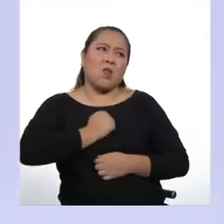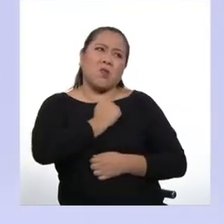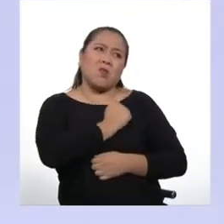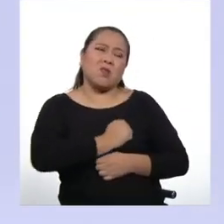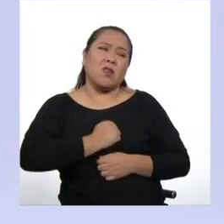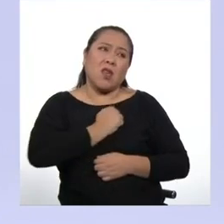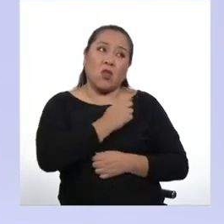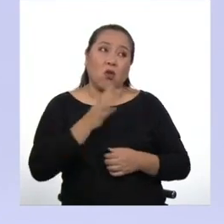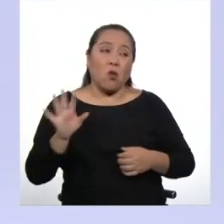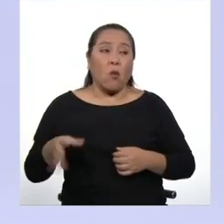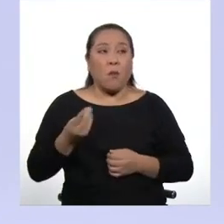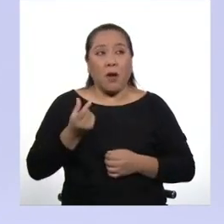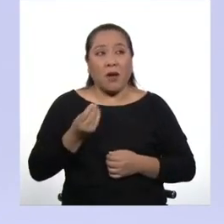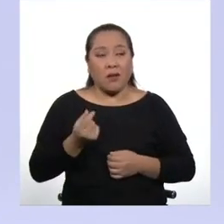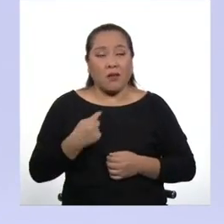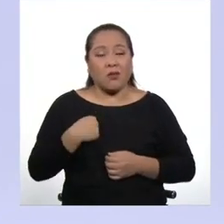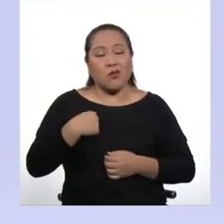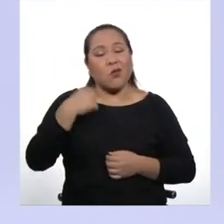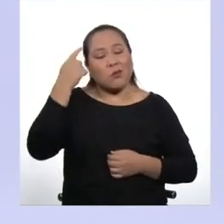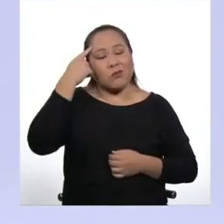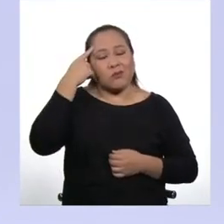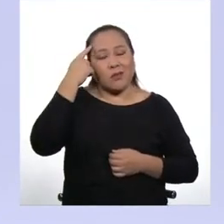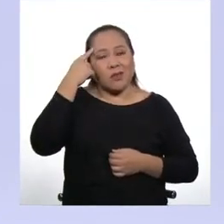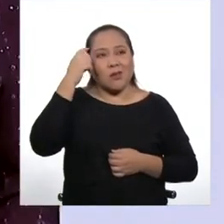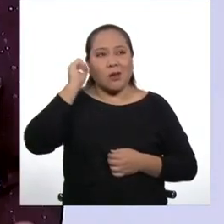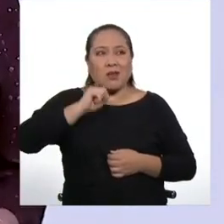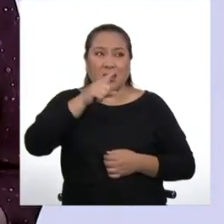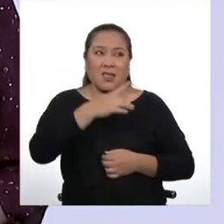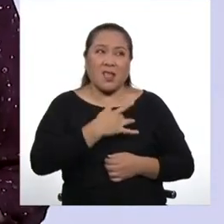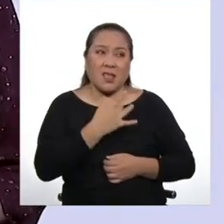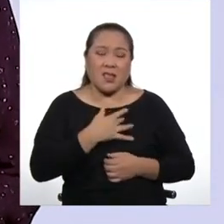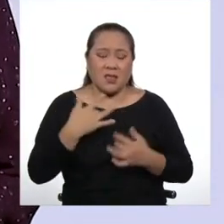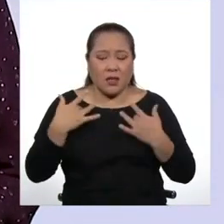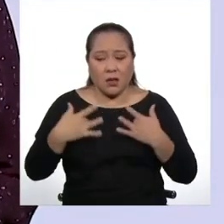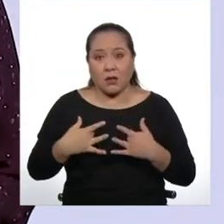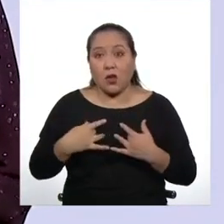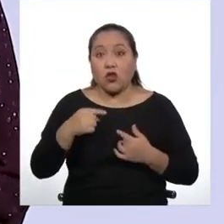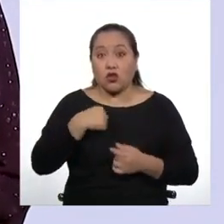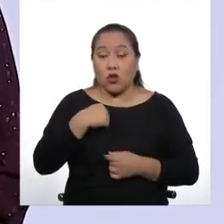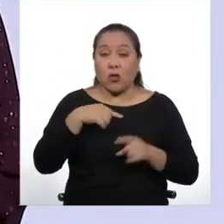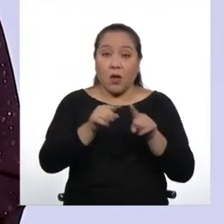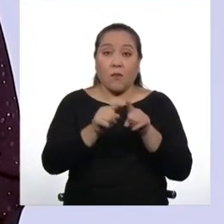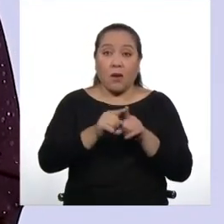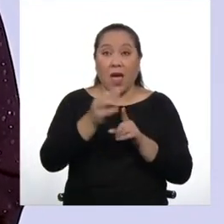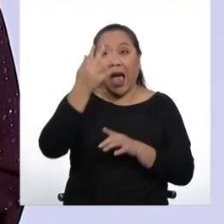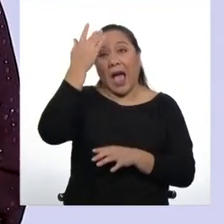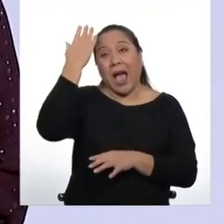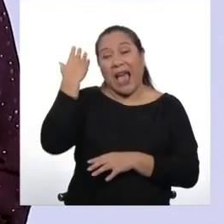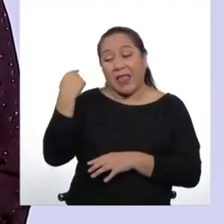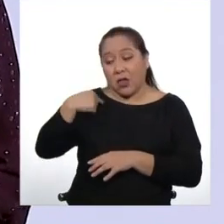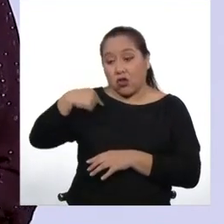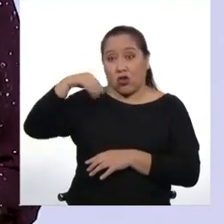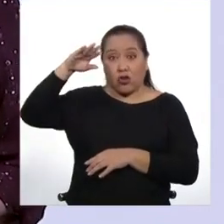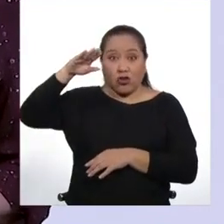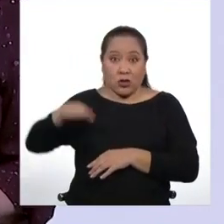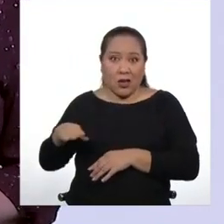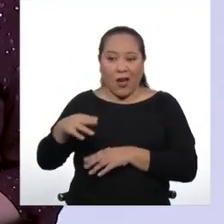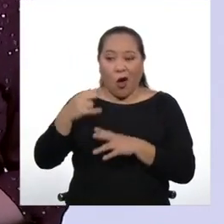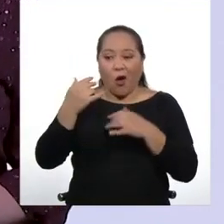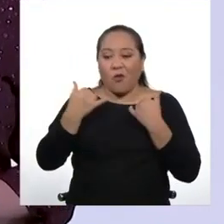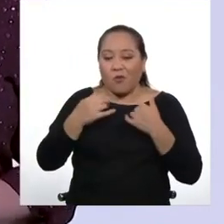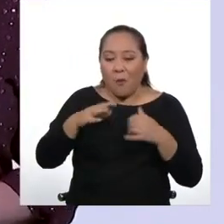Patricia. Estoy muy segura que te sentiste muy triste. Yo también, cuando era chica, tuve un perrito muy lindo y